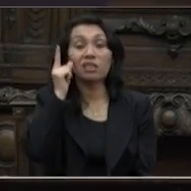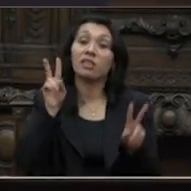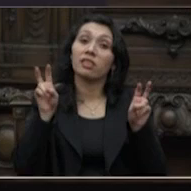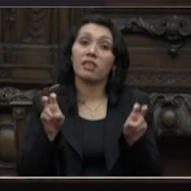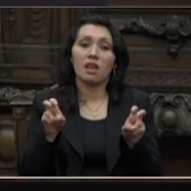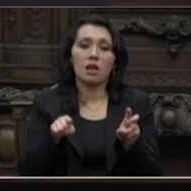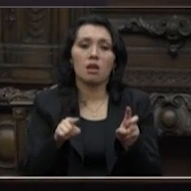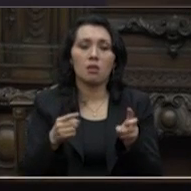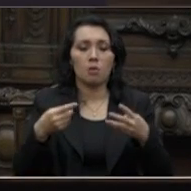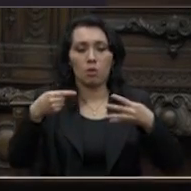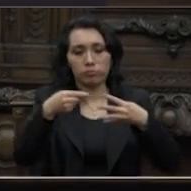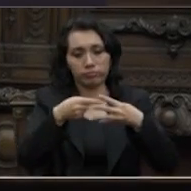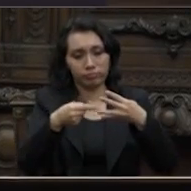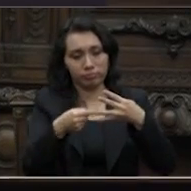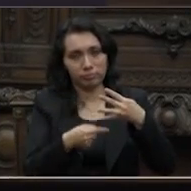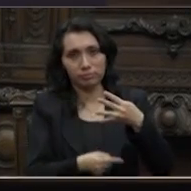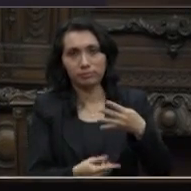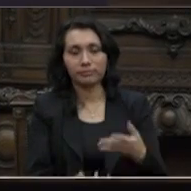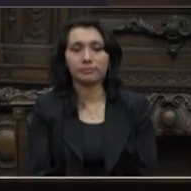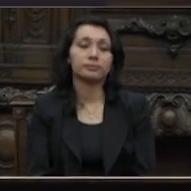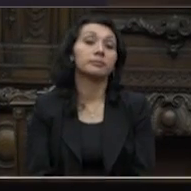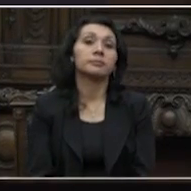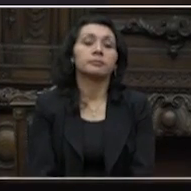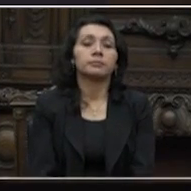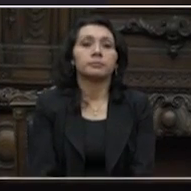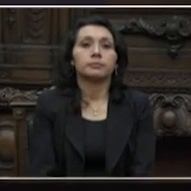de la interseccionalidad.